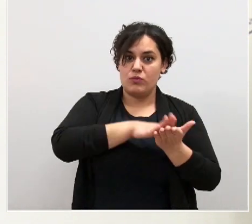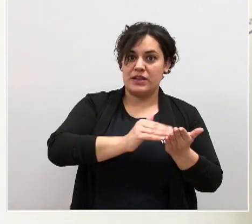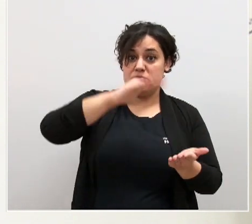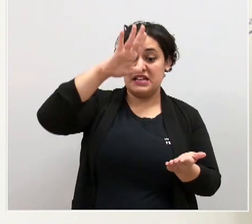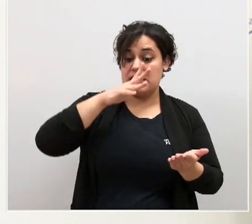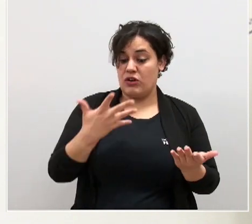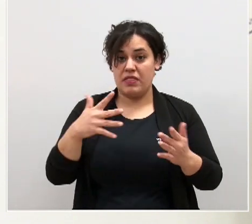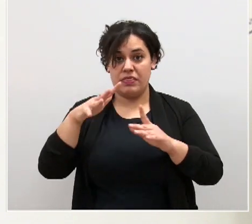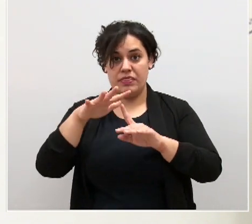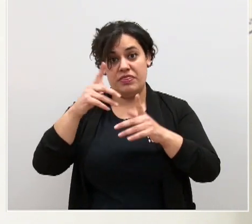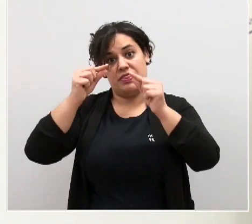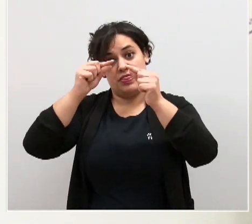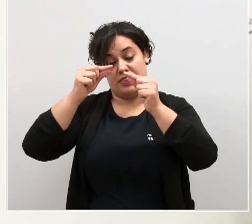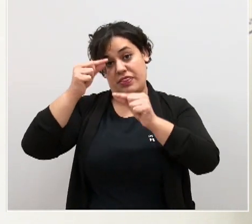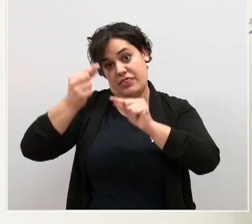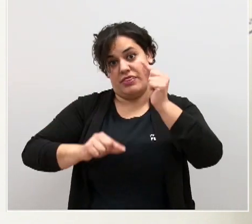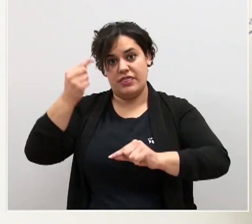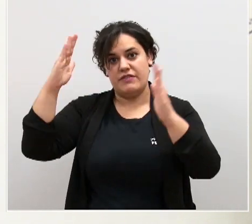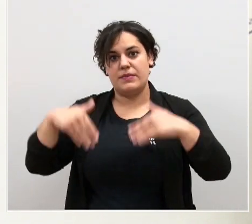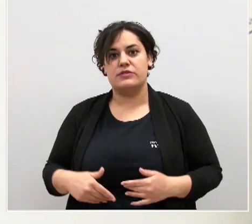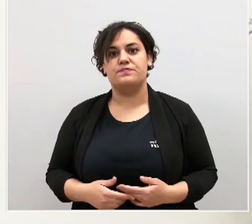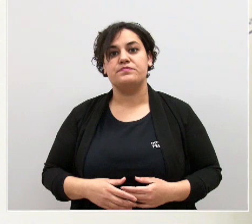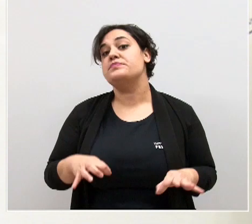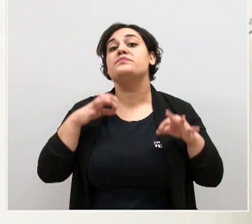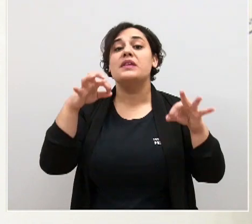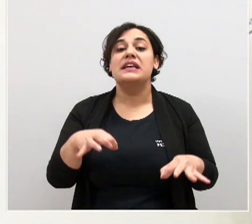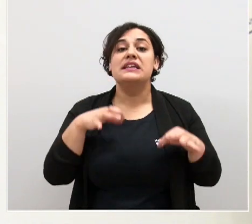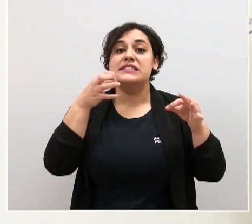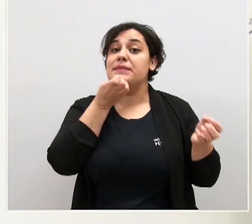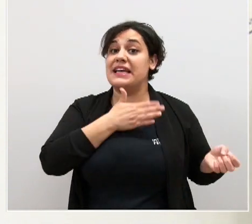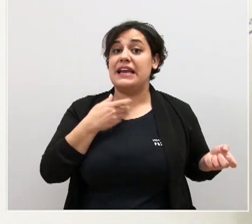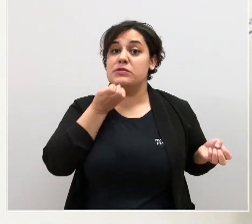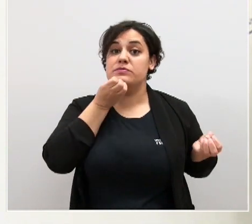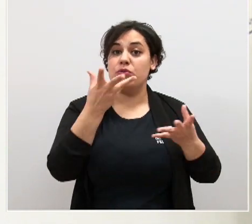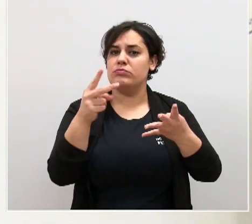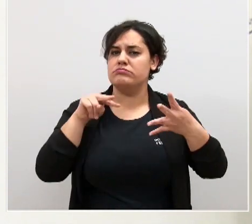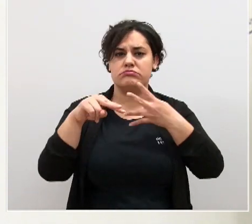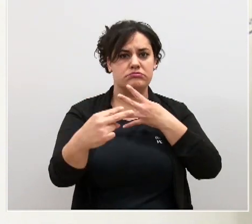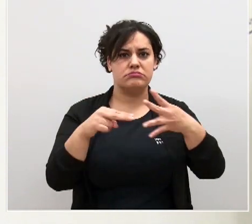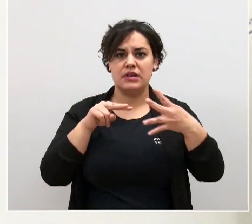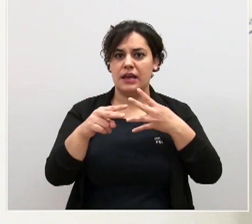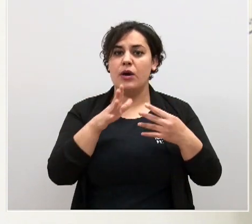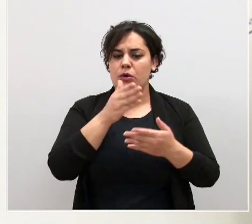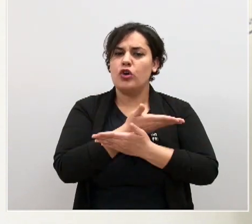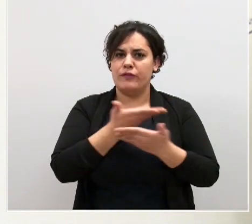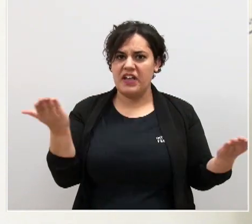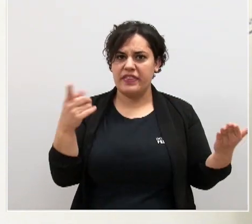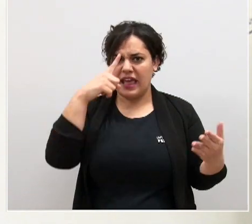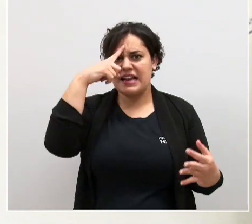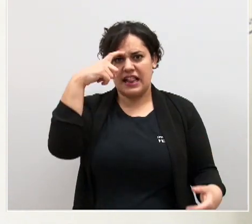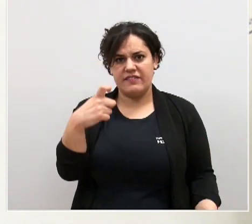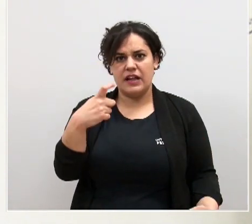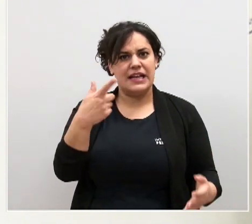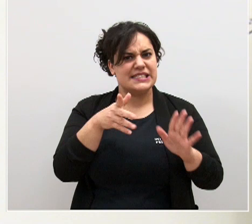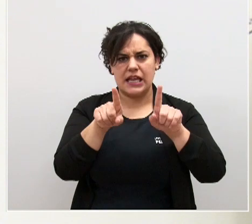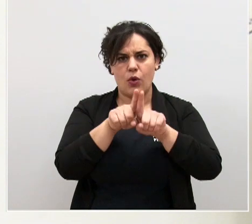Siempre hemos intentado conocer para poder gestionar e informar con transparencia, de manera que la confianza y la credibilidad fueran los pilares del